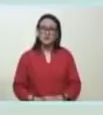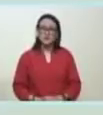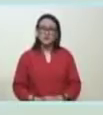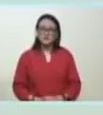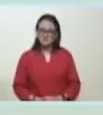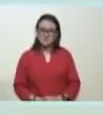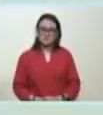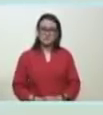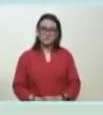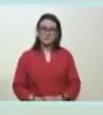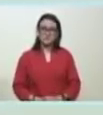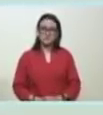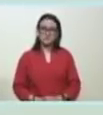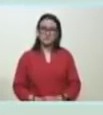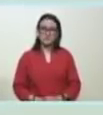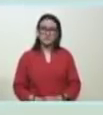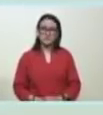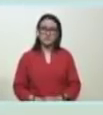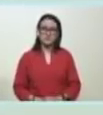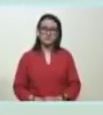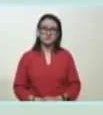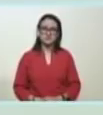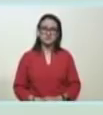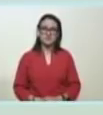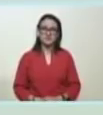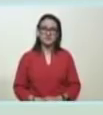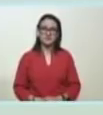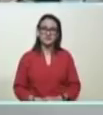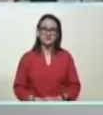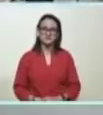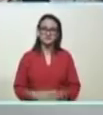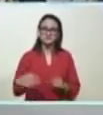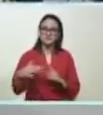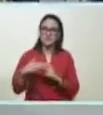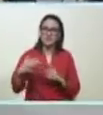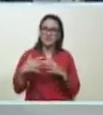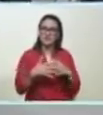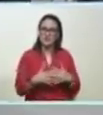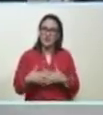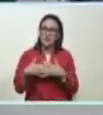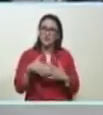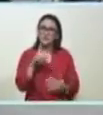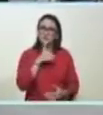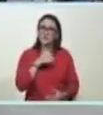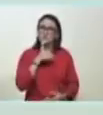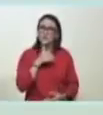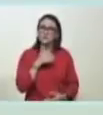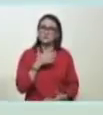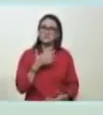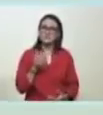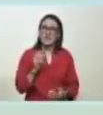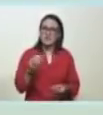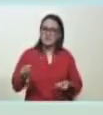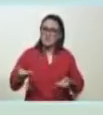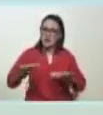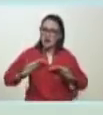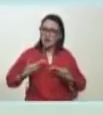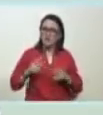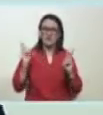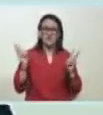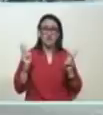valentía y el coraje que he enfrentado al imperio norteamericano. Lo digo porque nadie me ha regalado esta